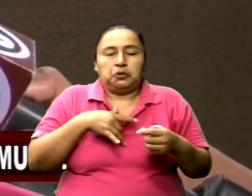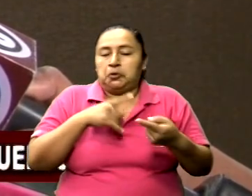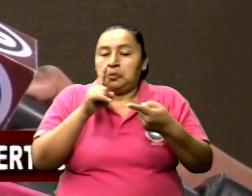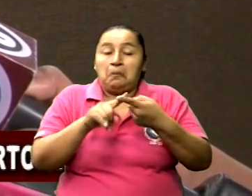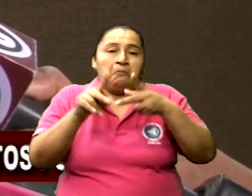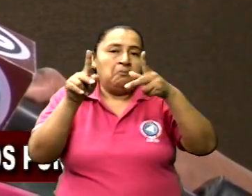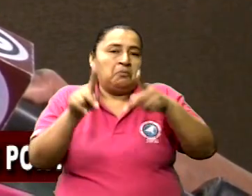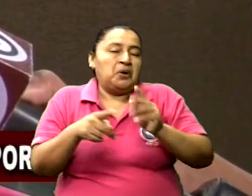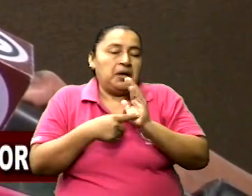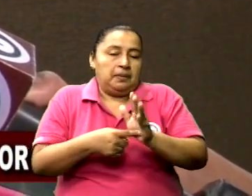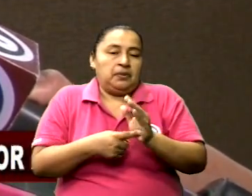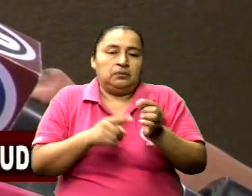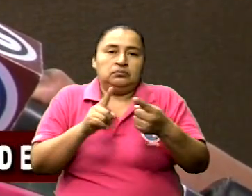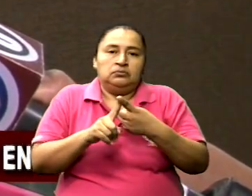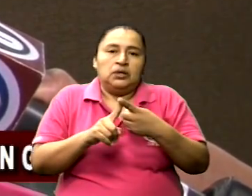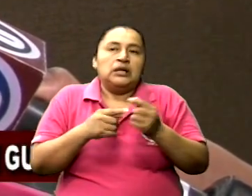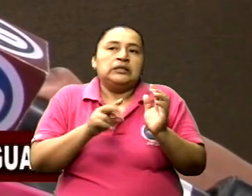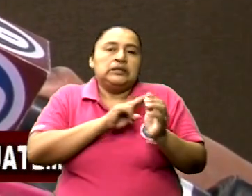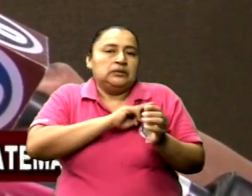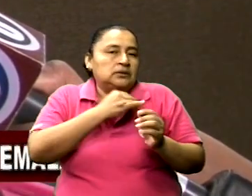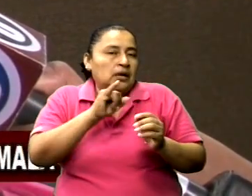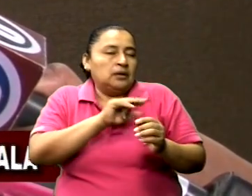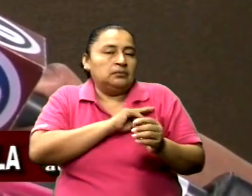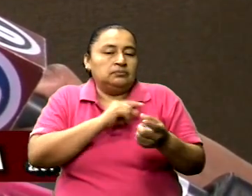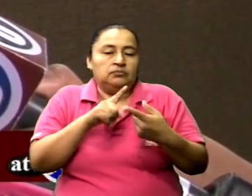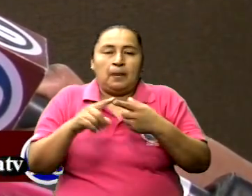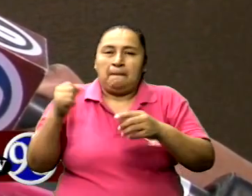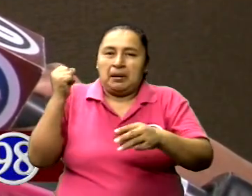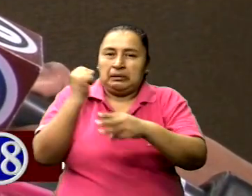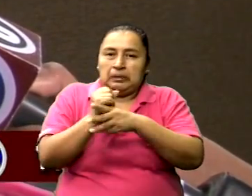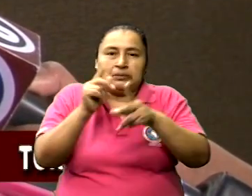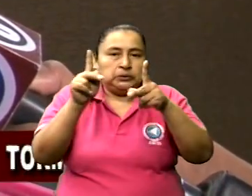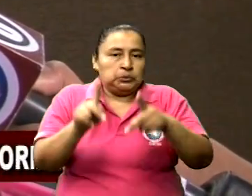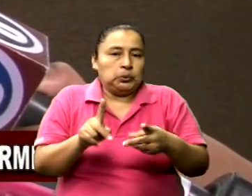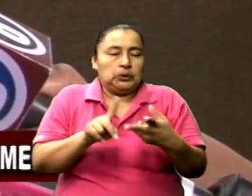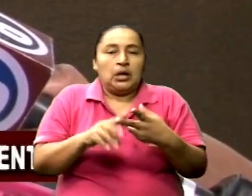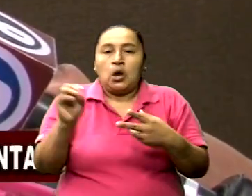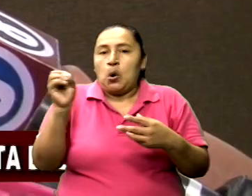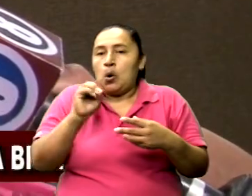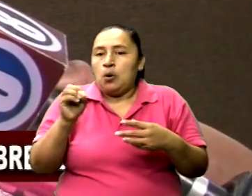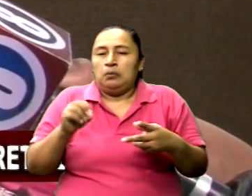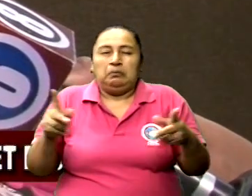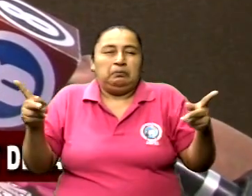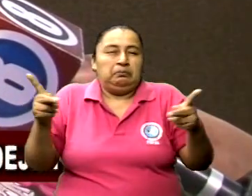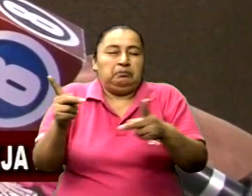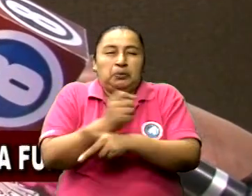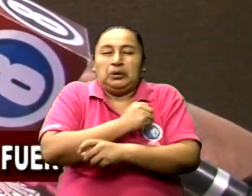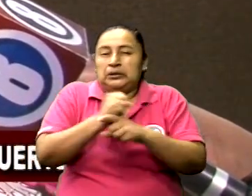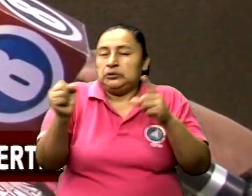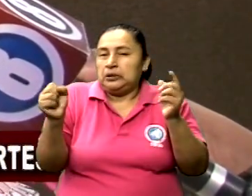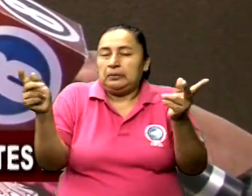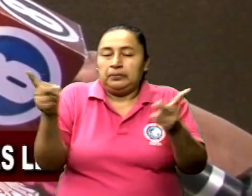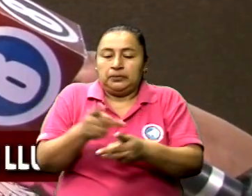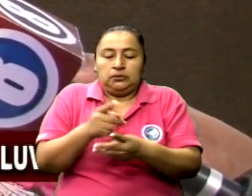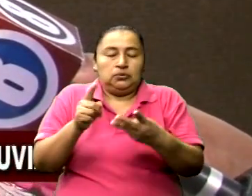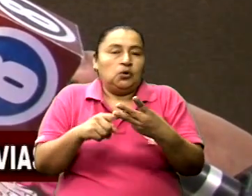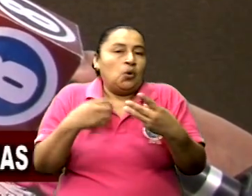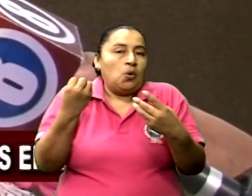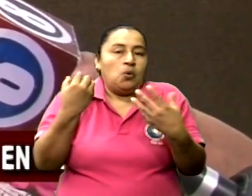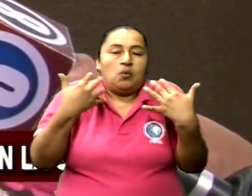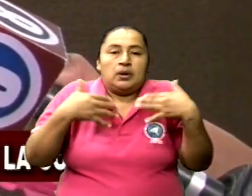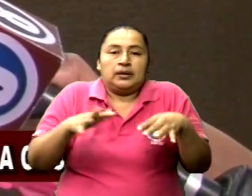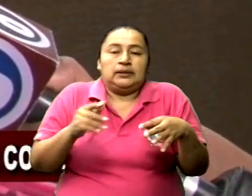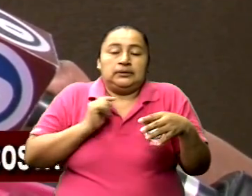delitos contra la vida y los delitos graves, es decir, todo aquel delito